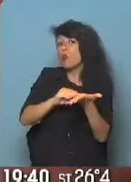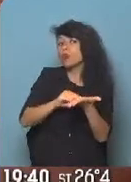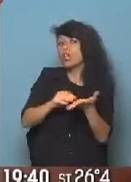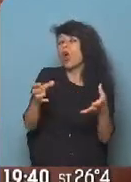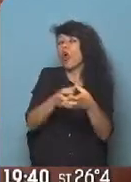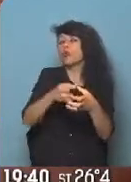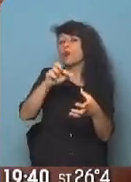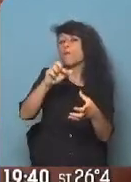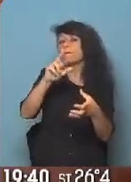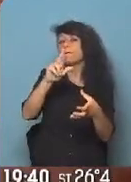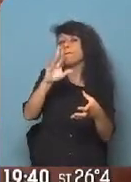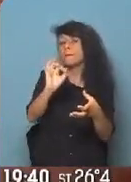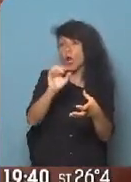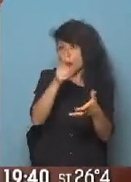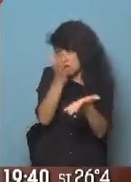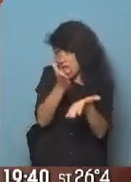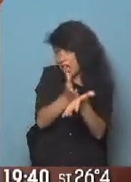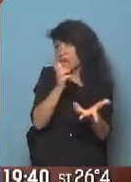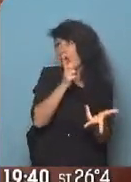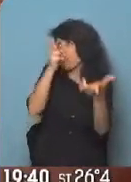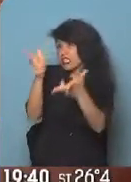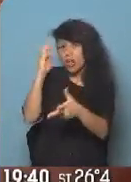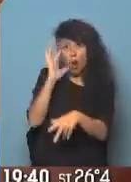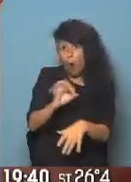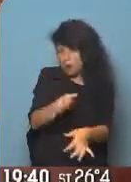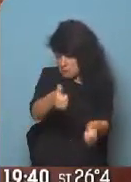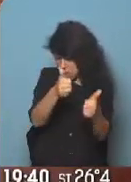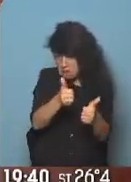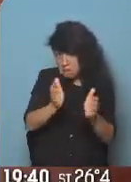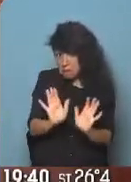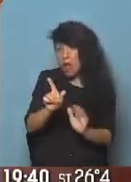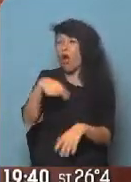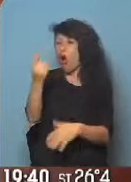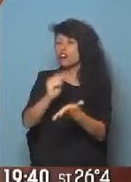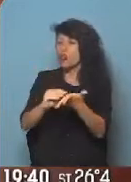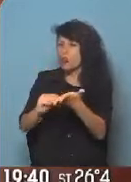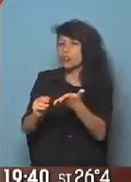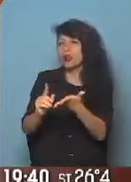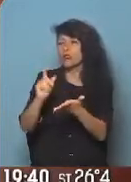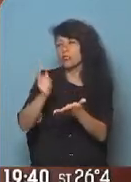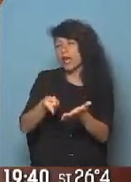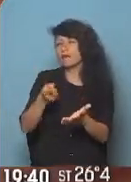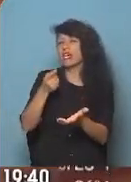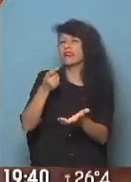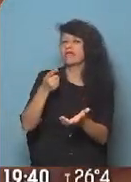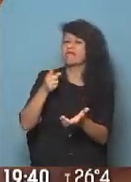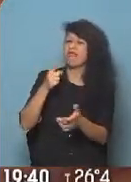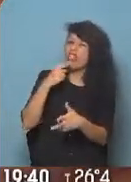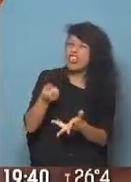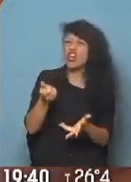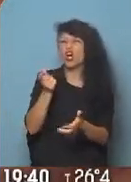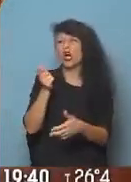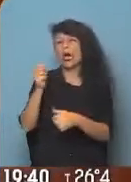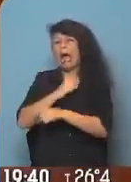derecho a plantearlo hoy otros diputados también fueron problemas arriba planteando que acá arriba amenazaba yo